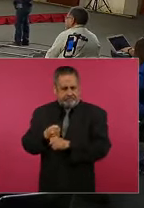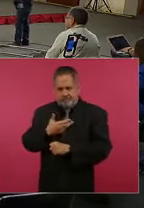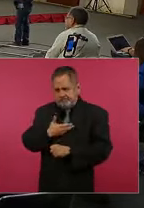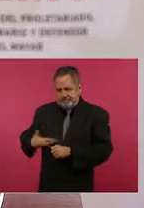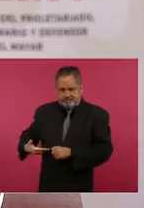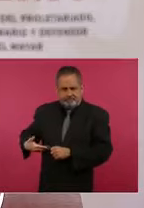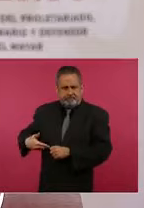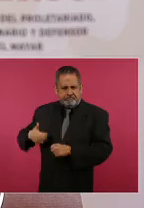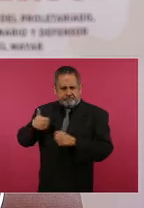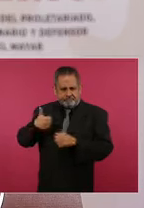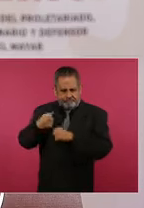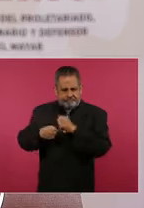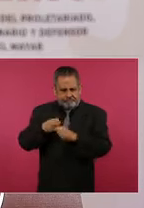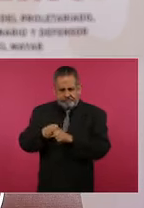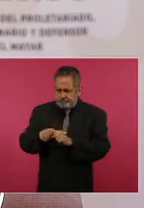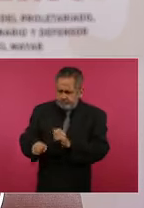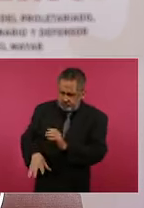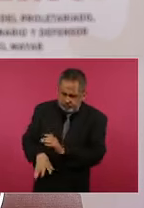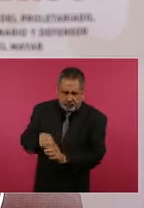estamos extrayendo